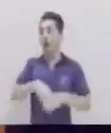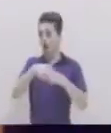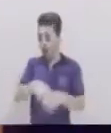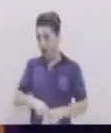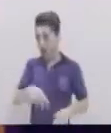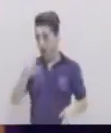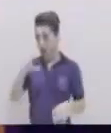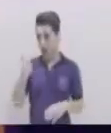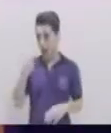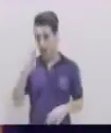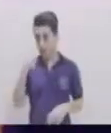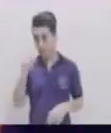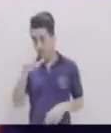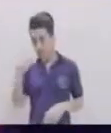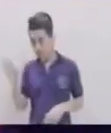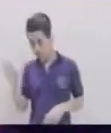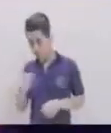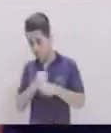Caballo, coy.